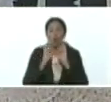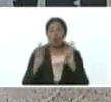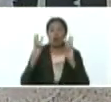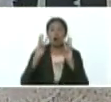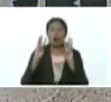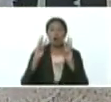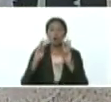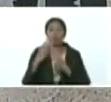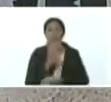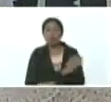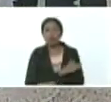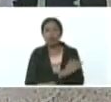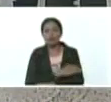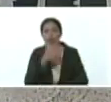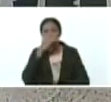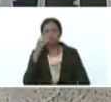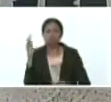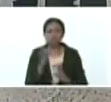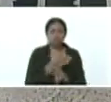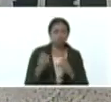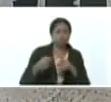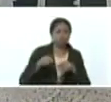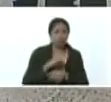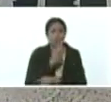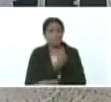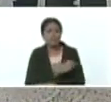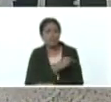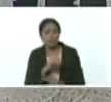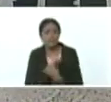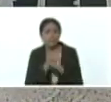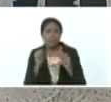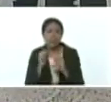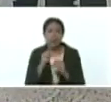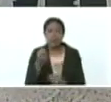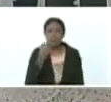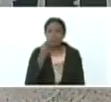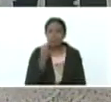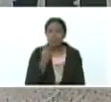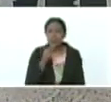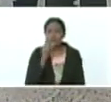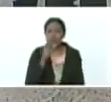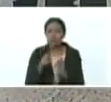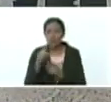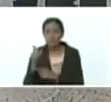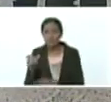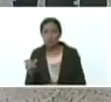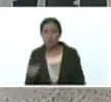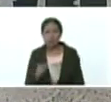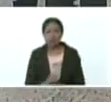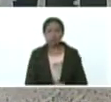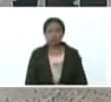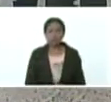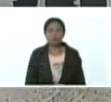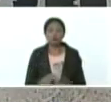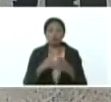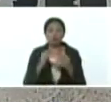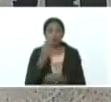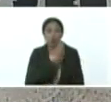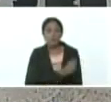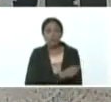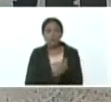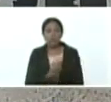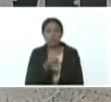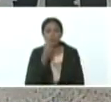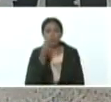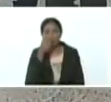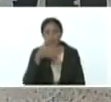de la derecha terrorista, sabotear hospitales, sabotear la medicina en los almacenes. Todos esos hospitales y medicinas para